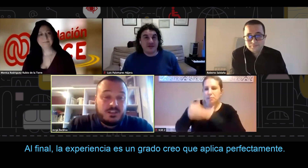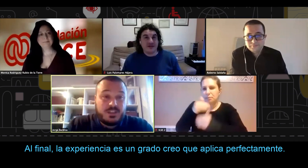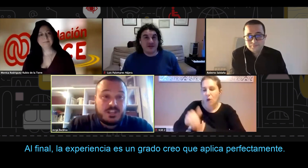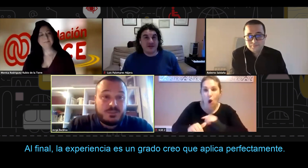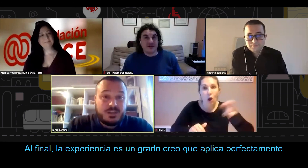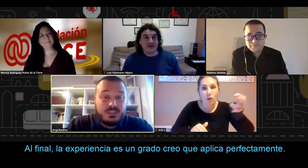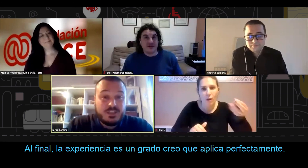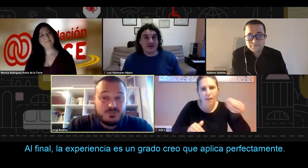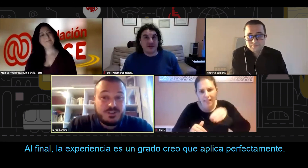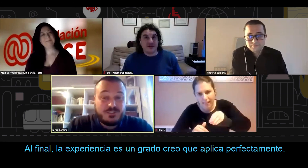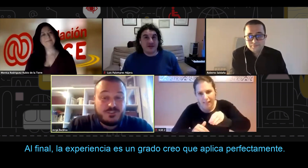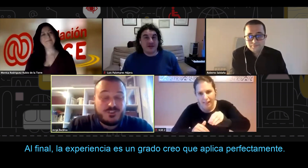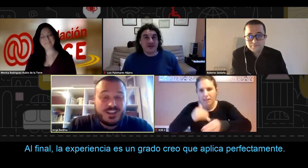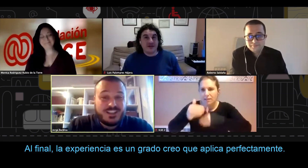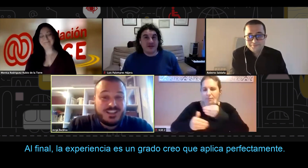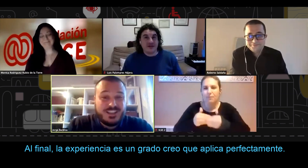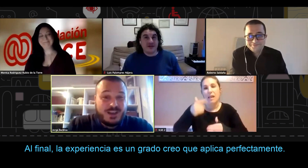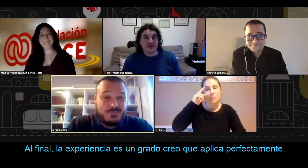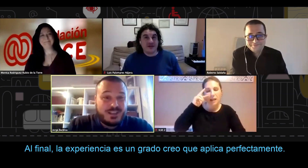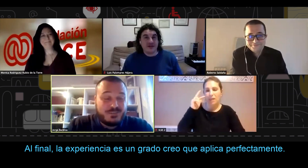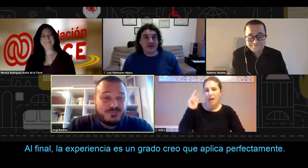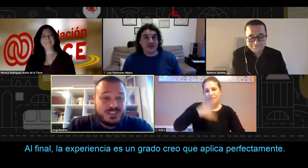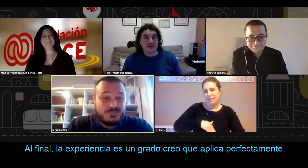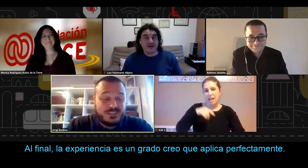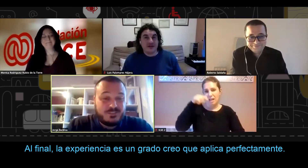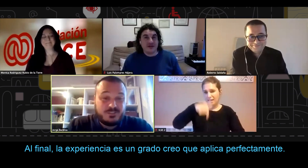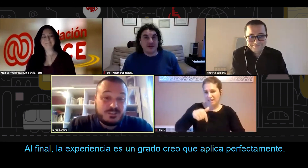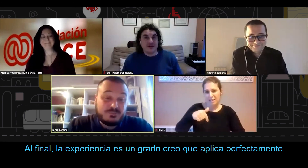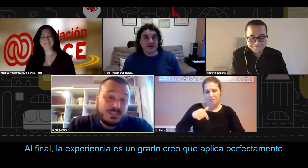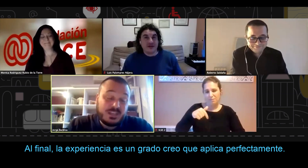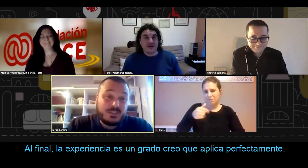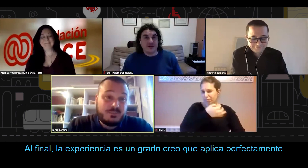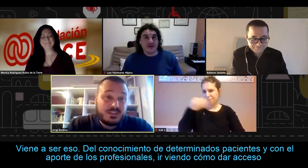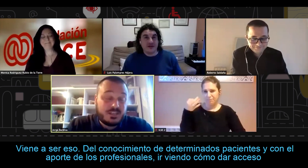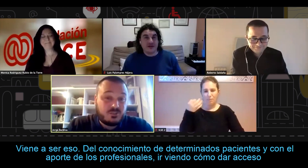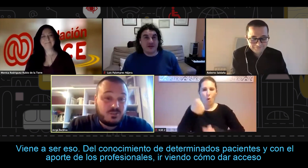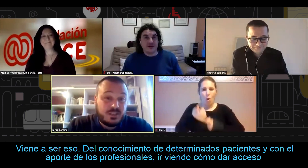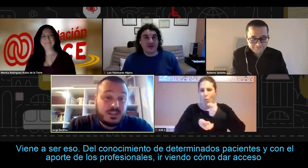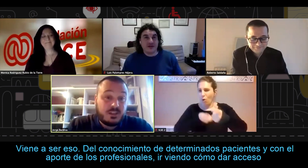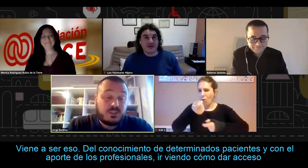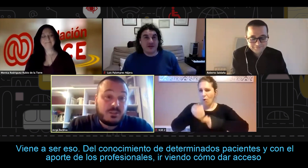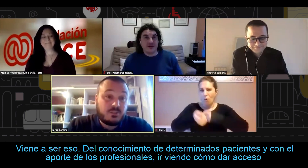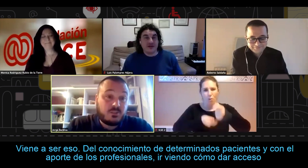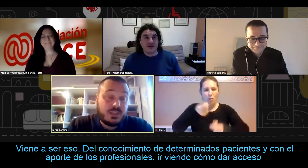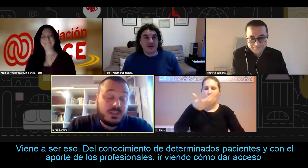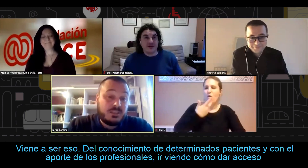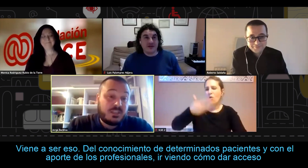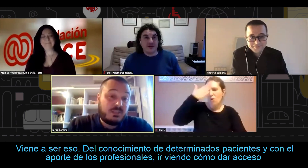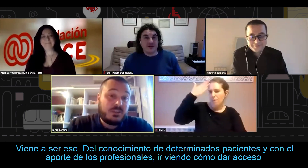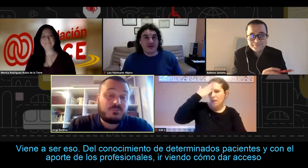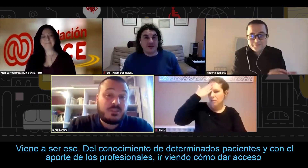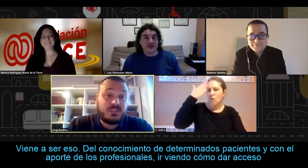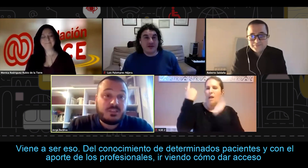la experiencia es un grado, yo creo que aquí aplica perfectamente, ¿no? Entonces, básicamente viene a ser eso, ¿no? Del conocimiento de